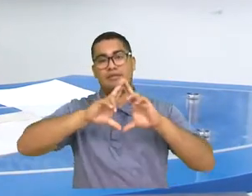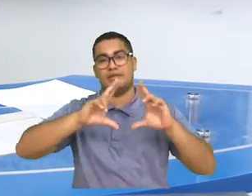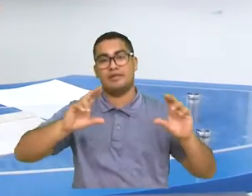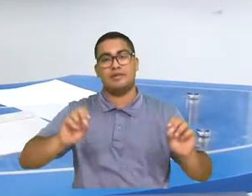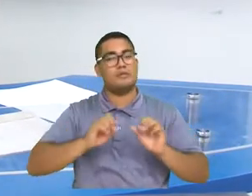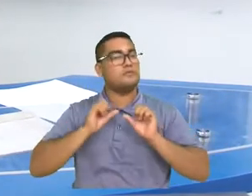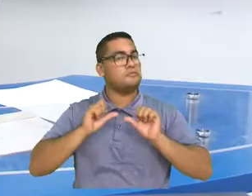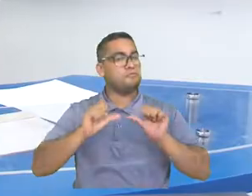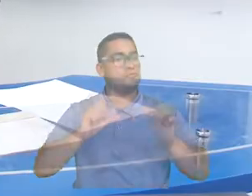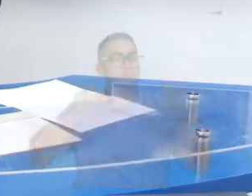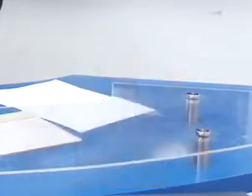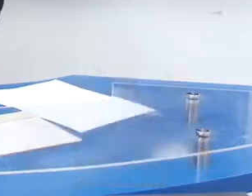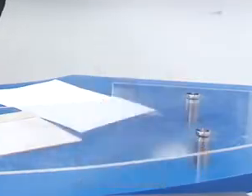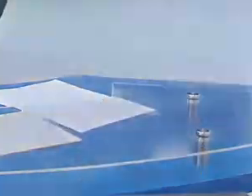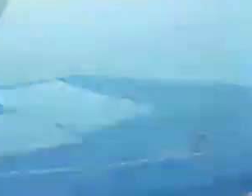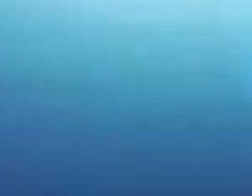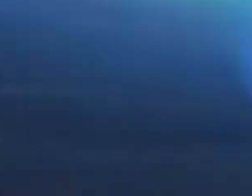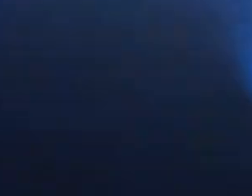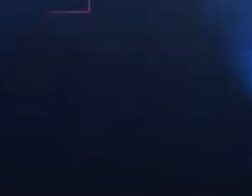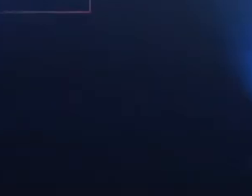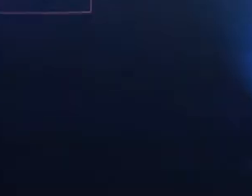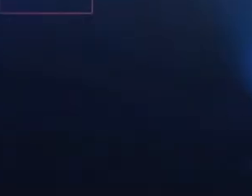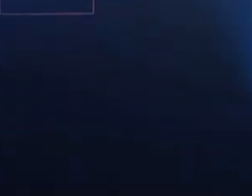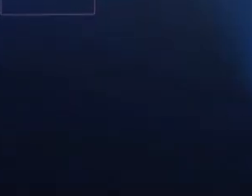mantiene controlada.